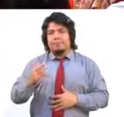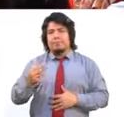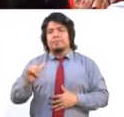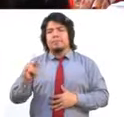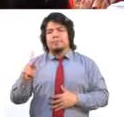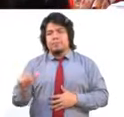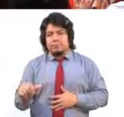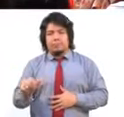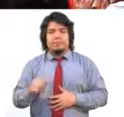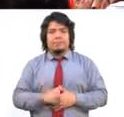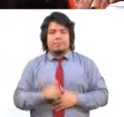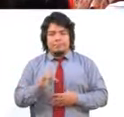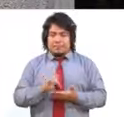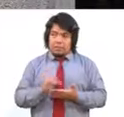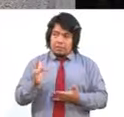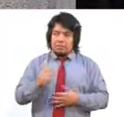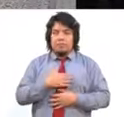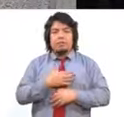Gracias, muy buenas tardes.